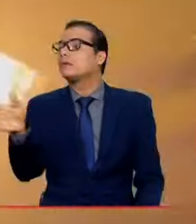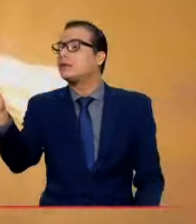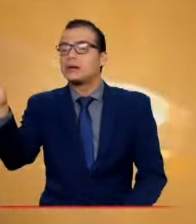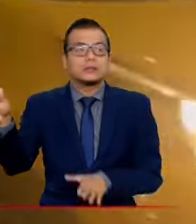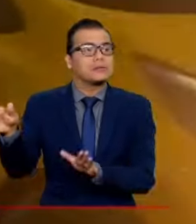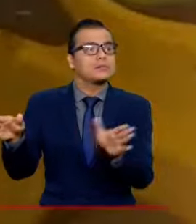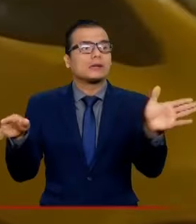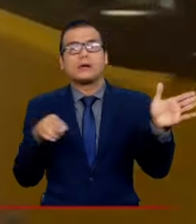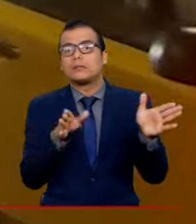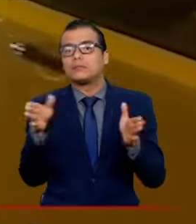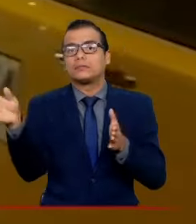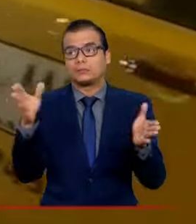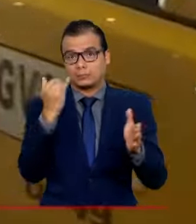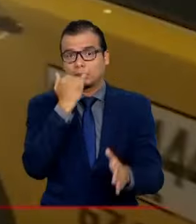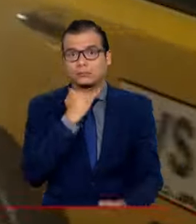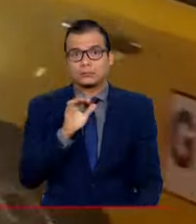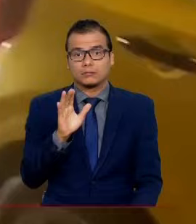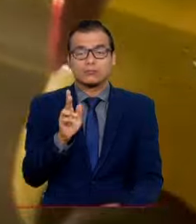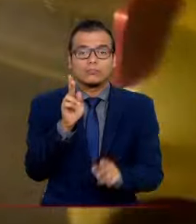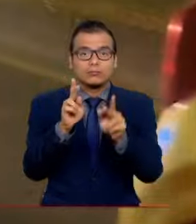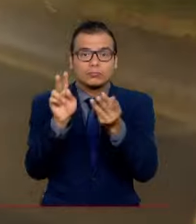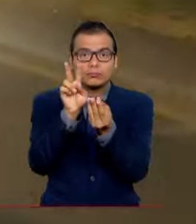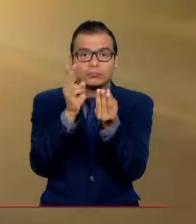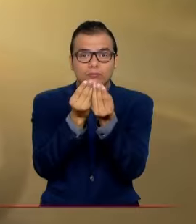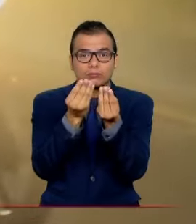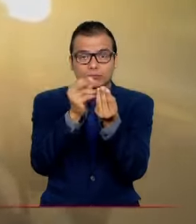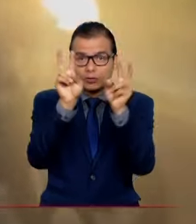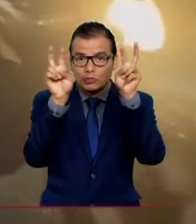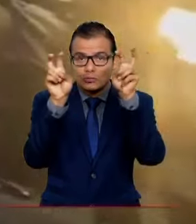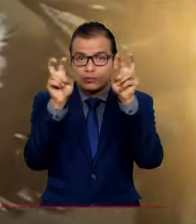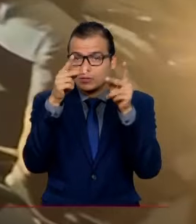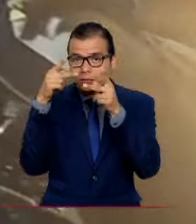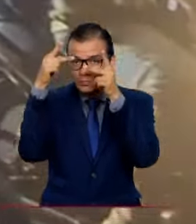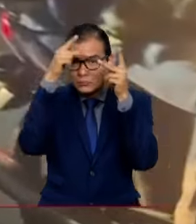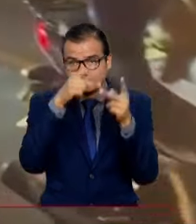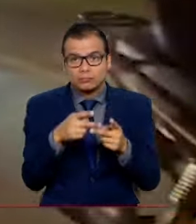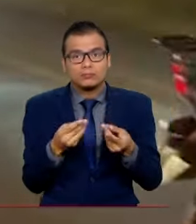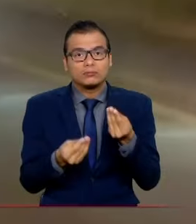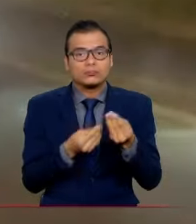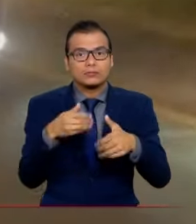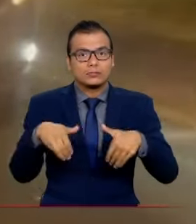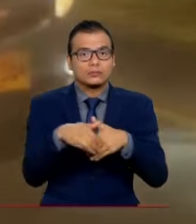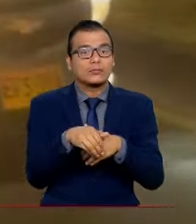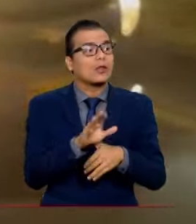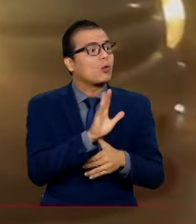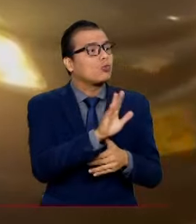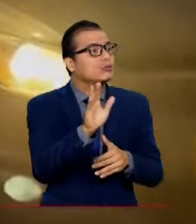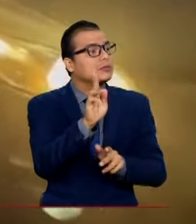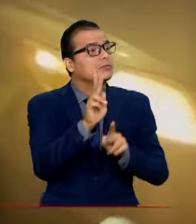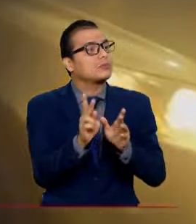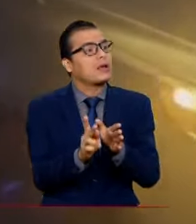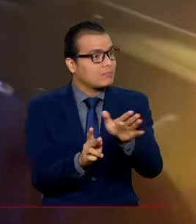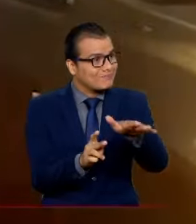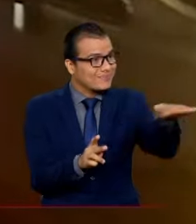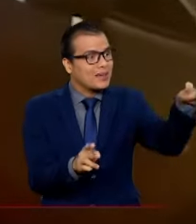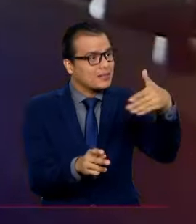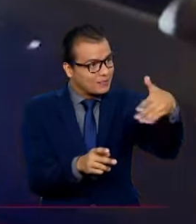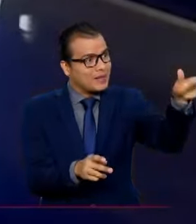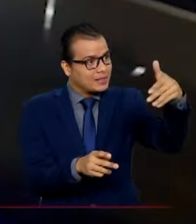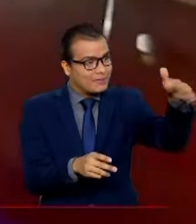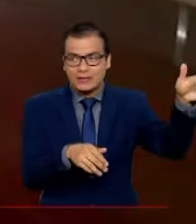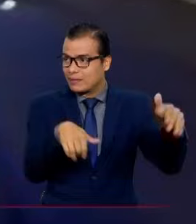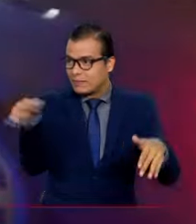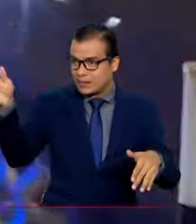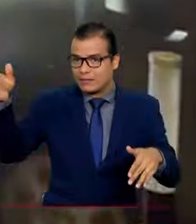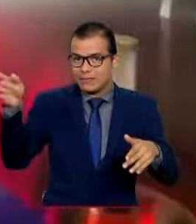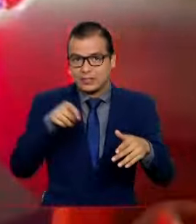en las zonas donde hay puestos de control. Los supuestos veedores también estarían desviando el tráfico en vías públicas. La denuncia fue formulada por los delitos de injuria,